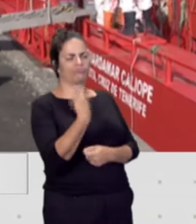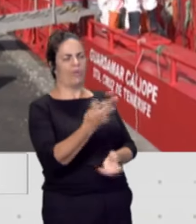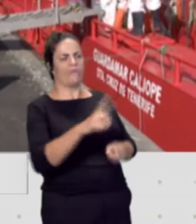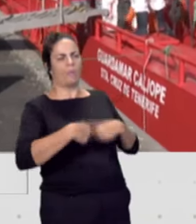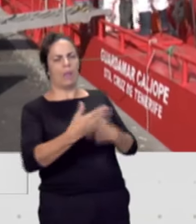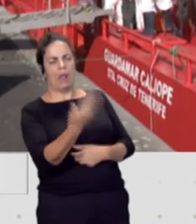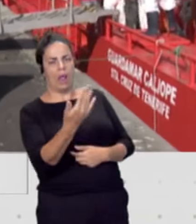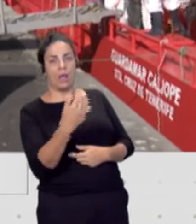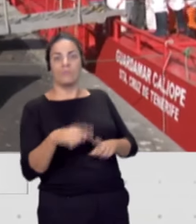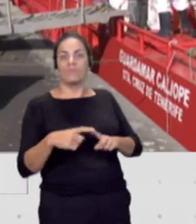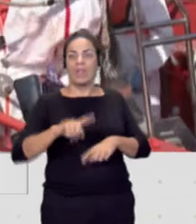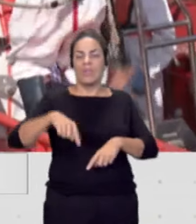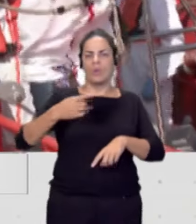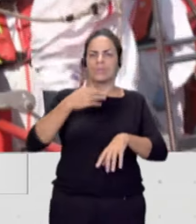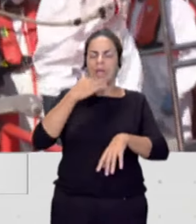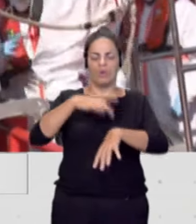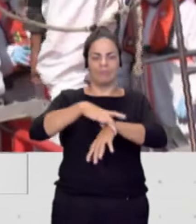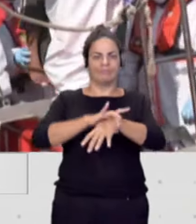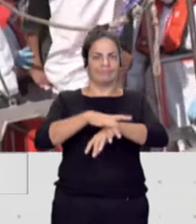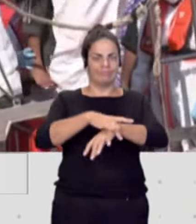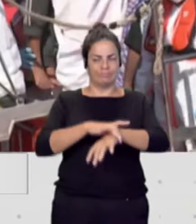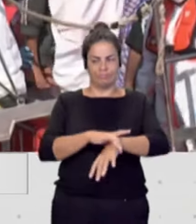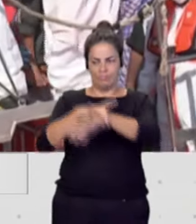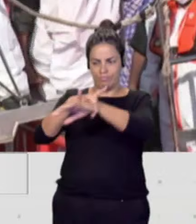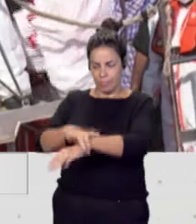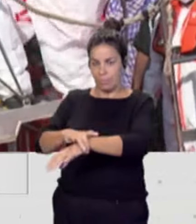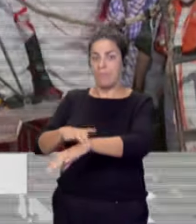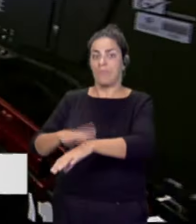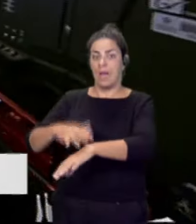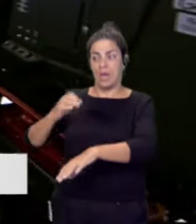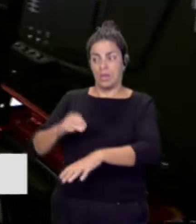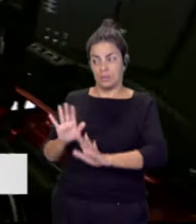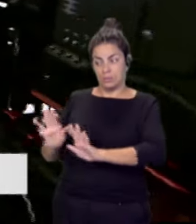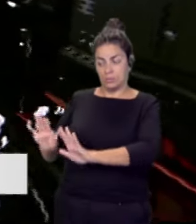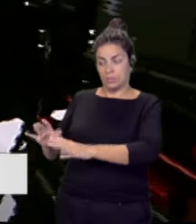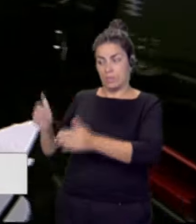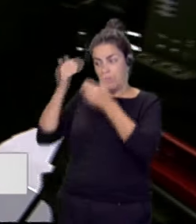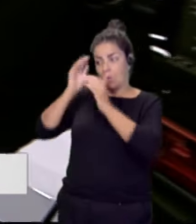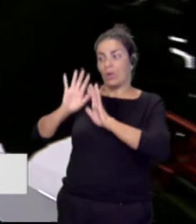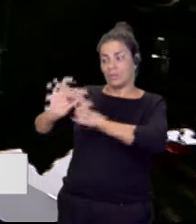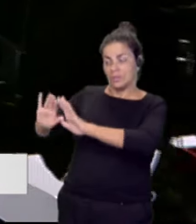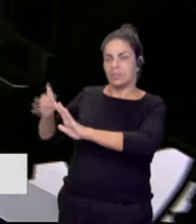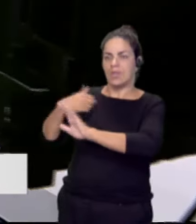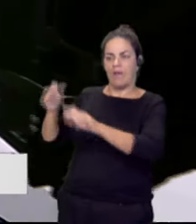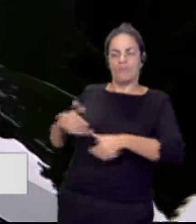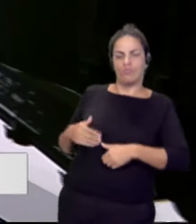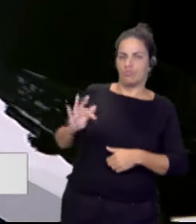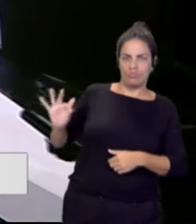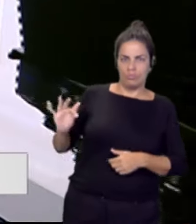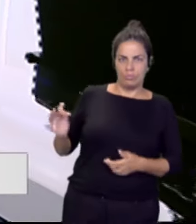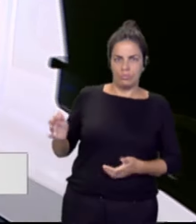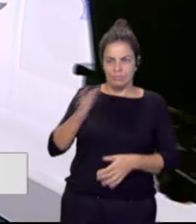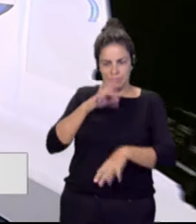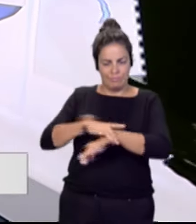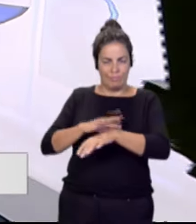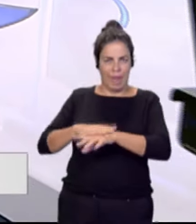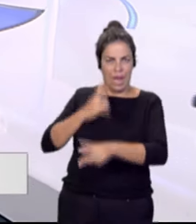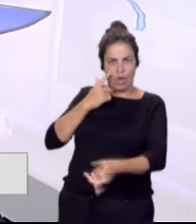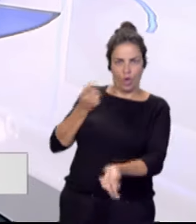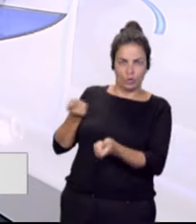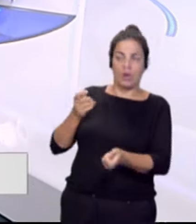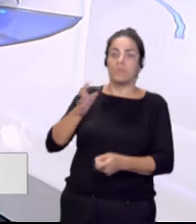una pulserita para asegurarse de que una vez que les dejas allí no se vuelven pero a venir. Por eso la máxima responsabilidad en este caso del país de origen. Y si han